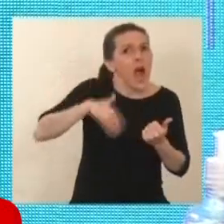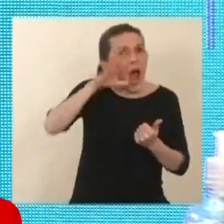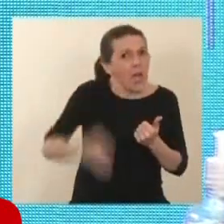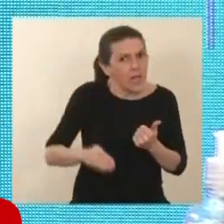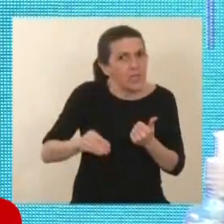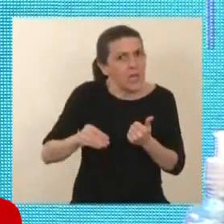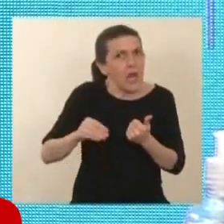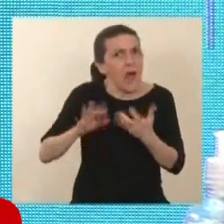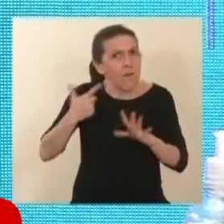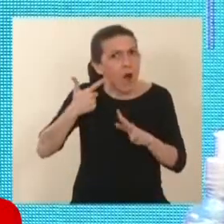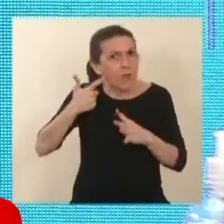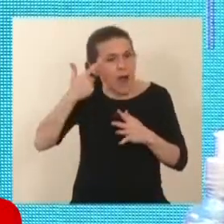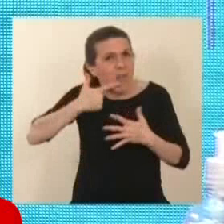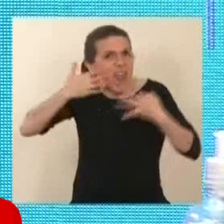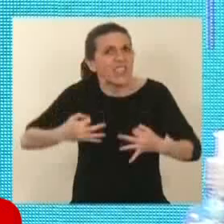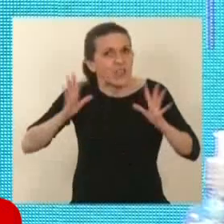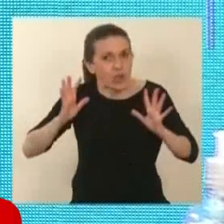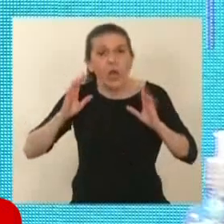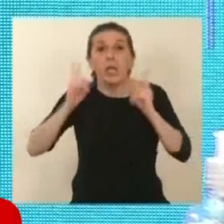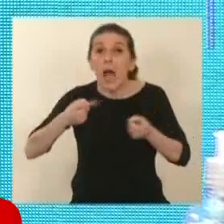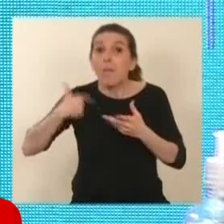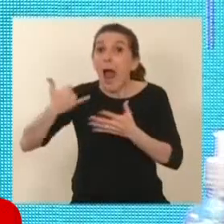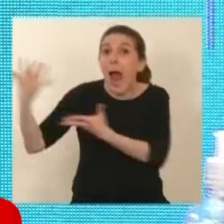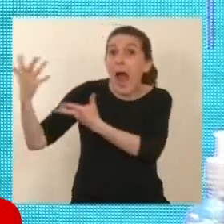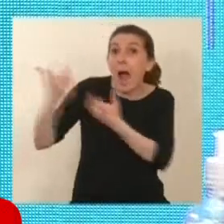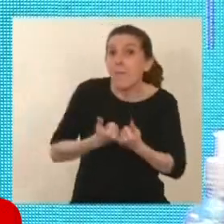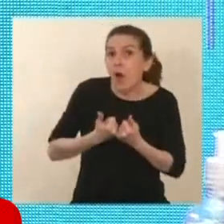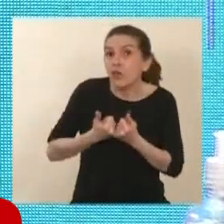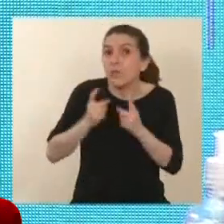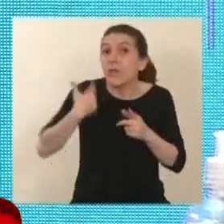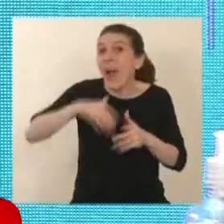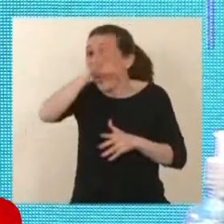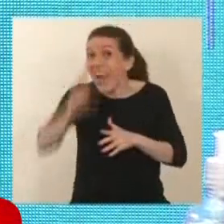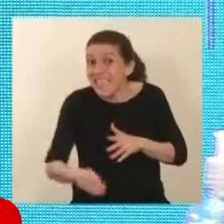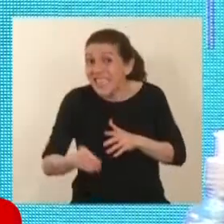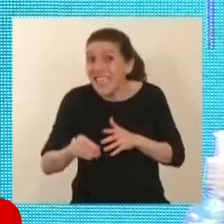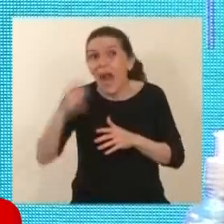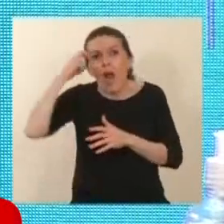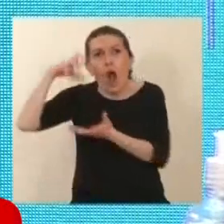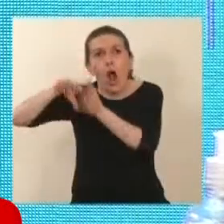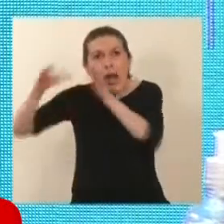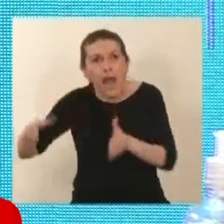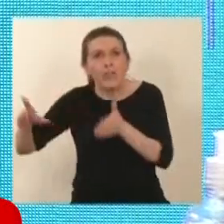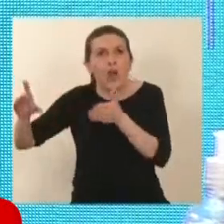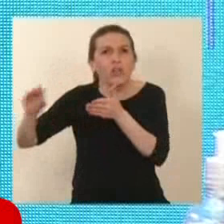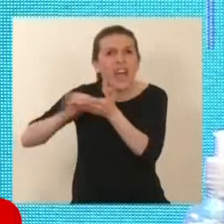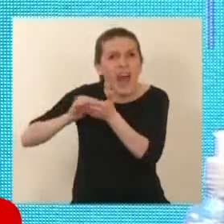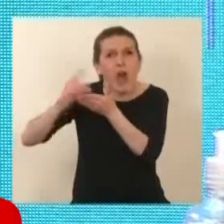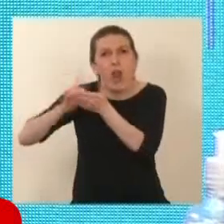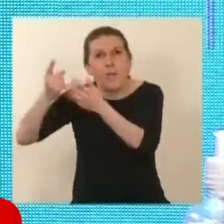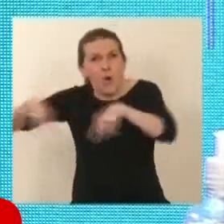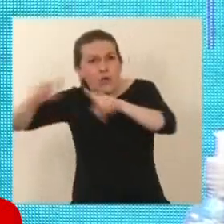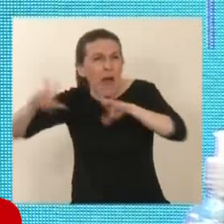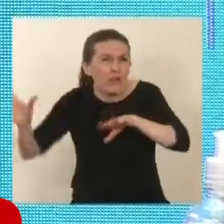posición argentina. Y un gran apoyo a nivel nacional, no solamente en el Congreso, sino de ustedes